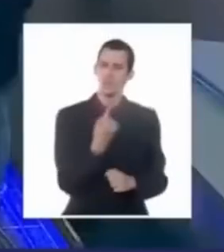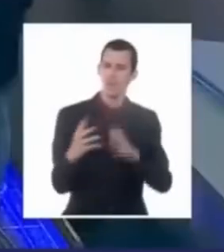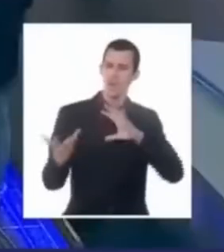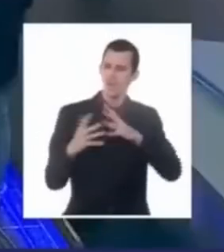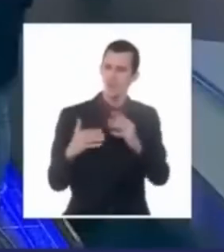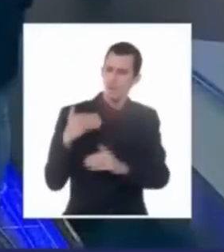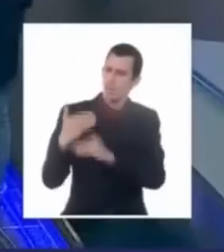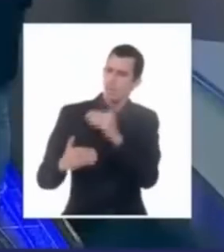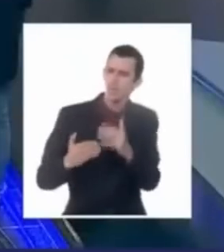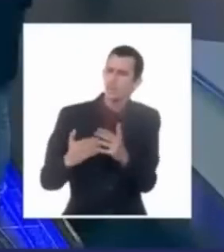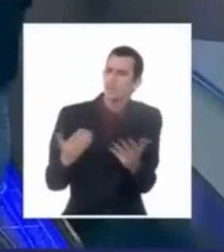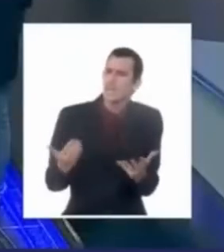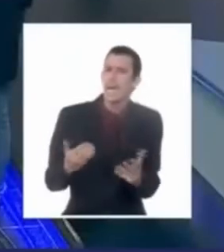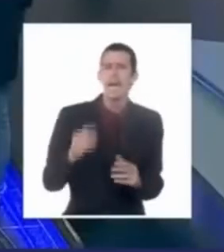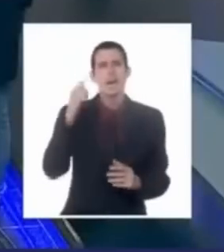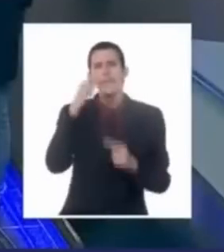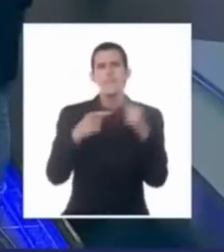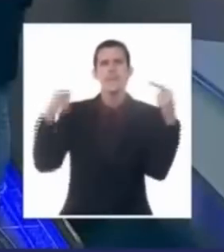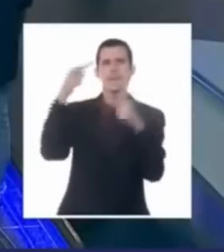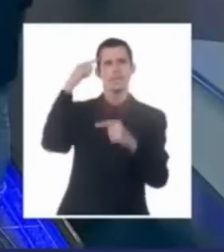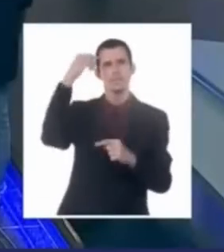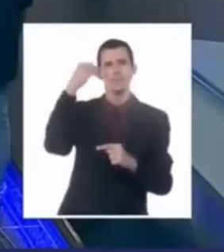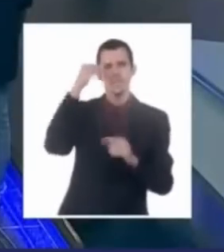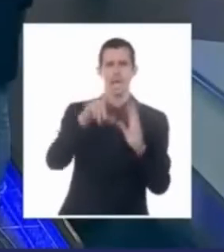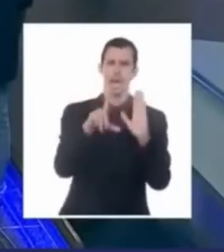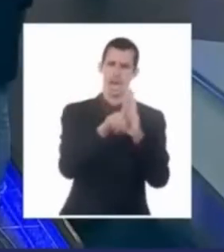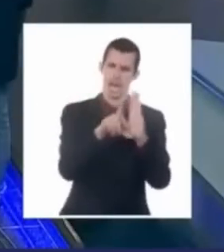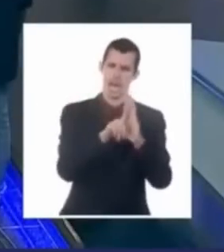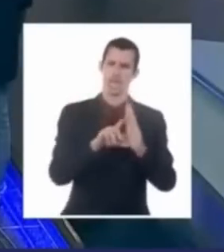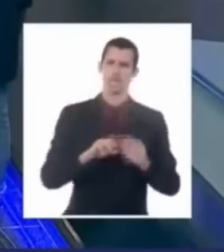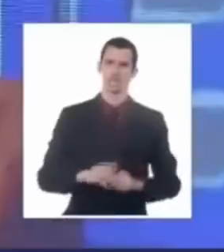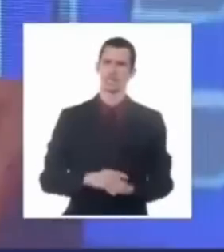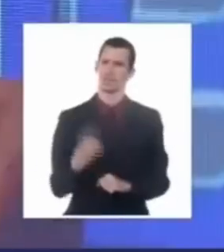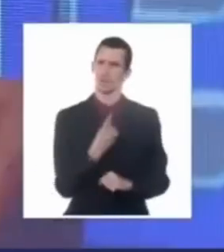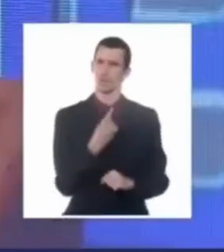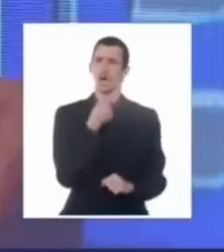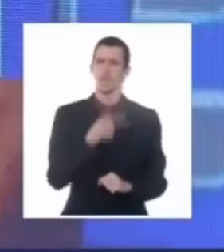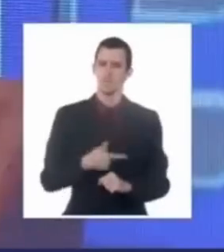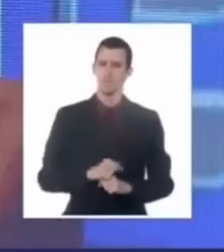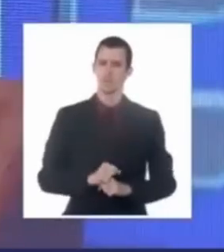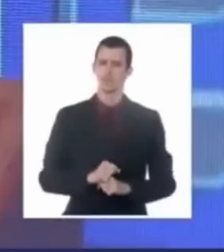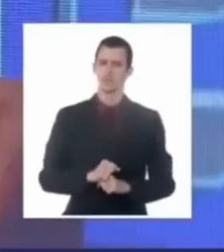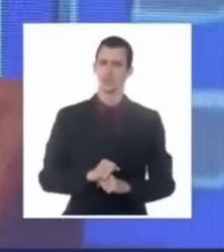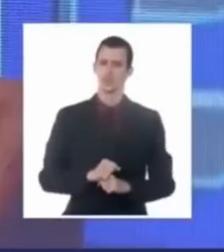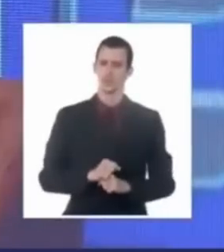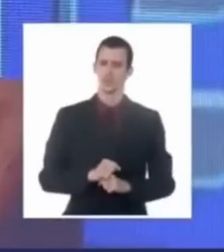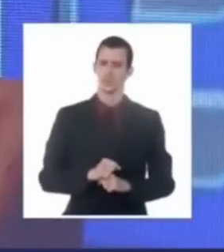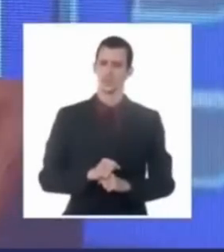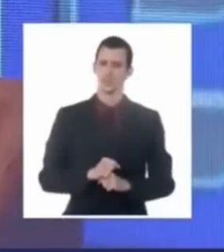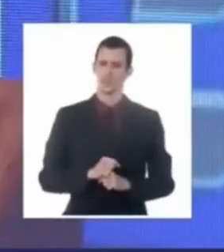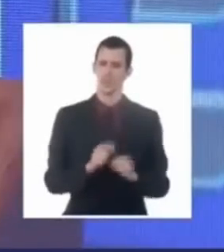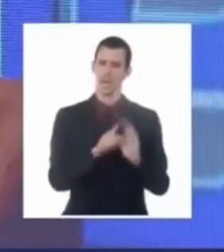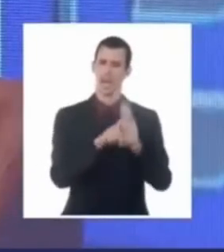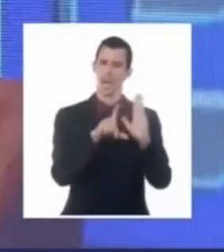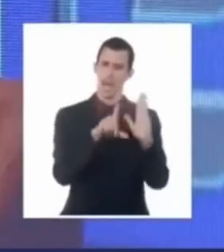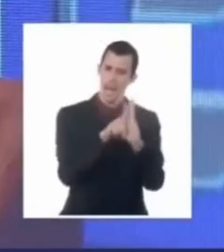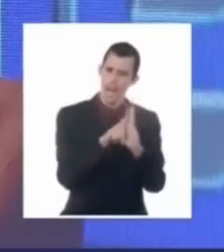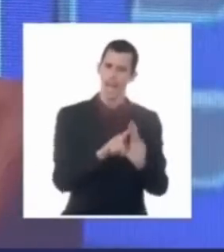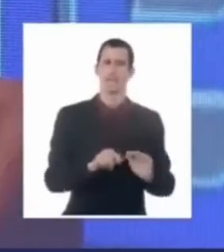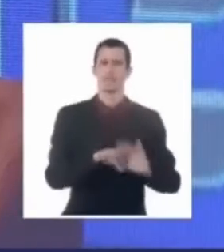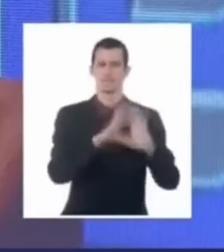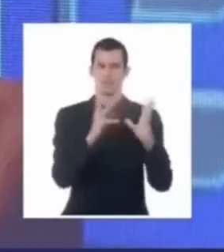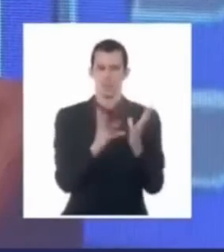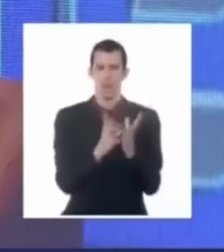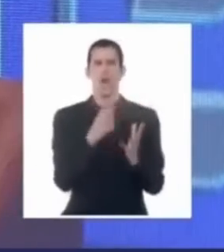en la legalidad el principio legalidad fundamentalmente y respaldado por por las nuevas disposiciones la ley